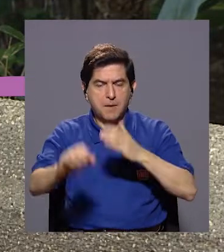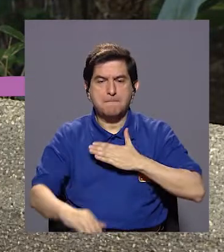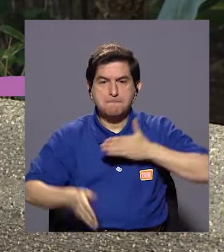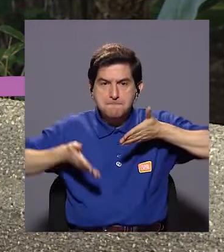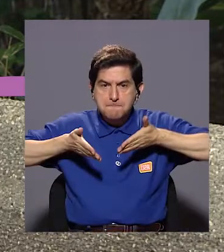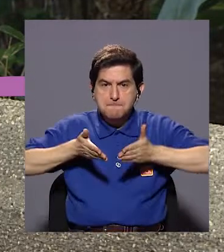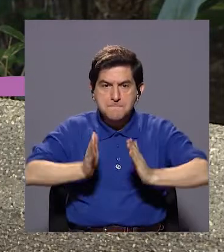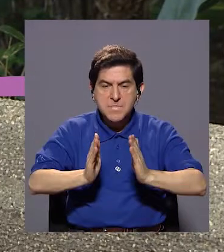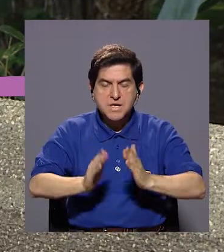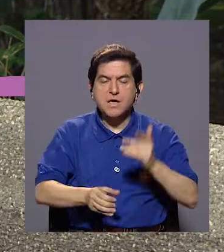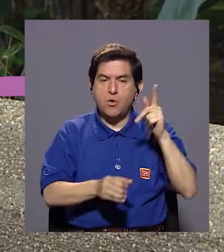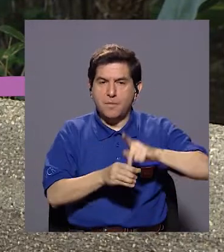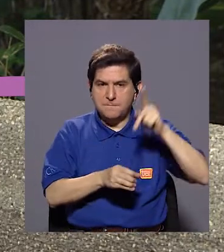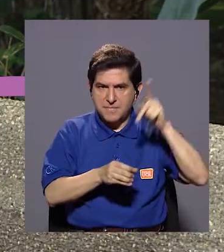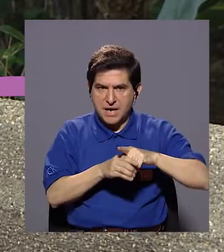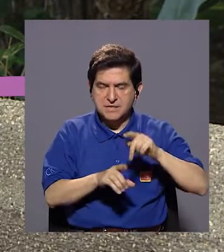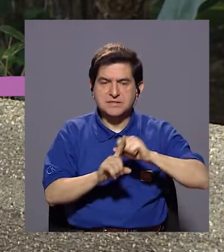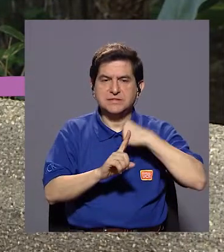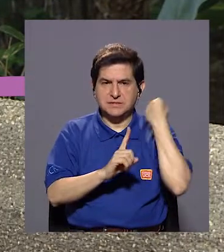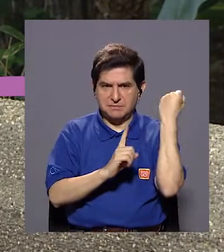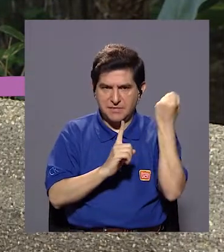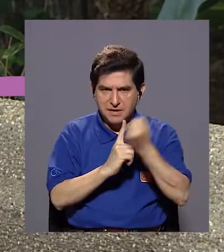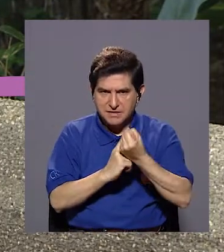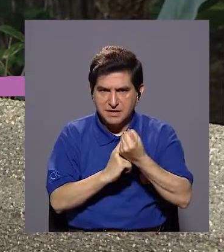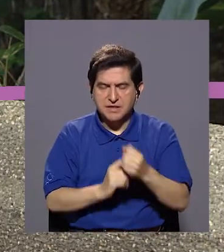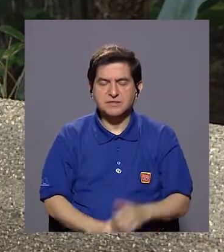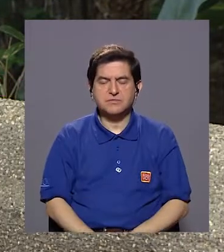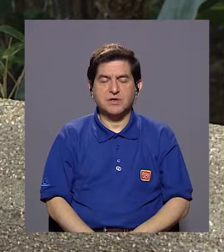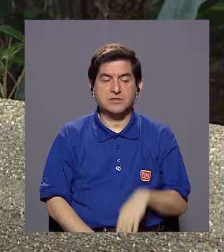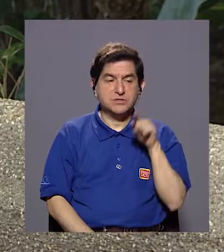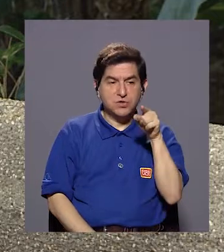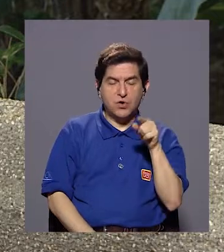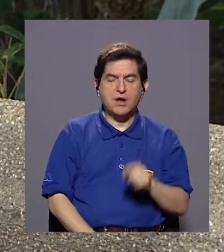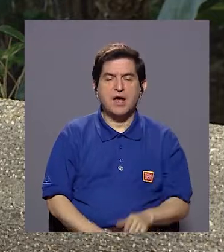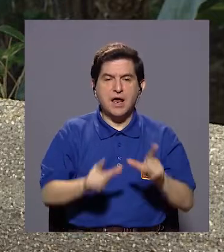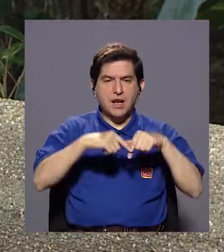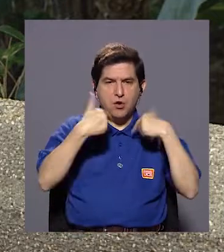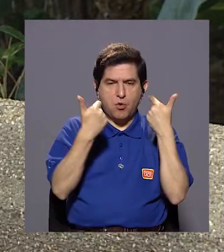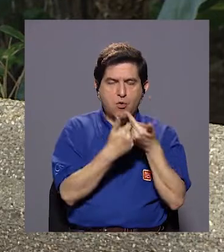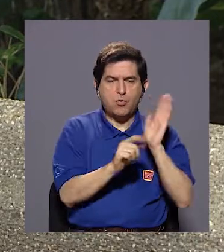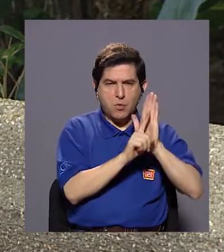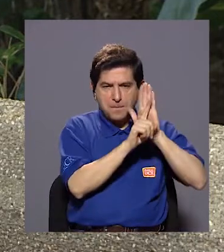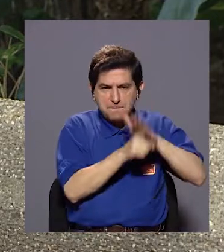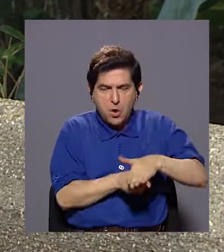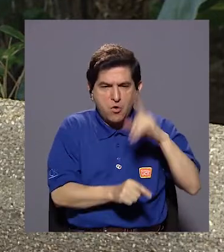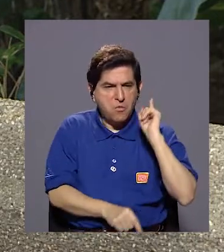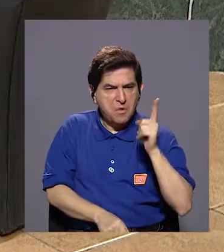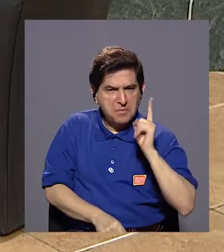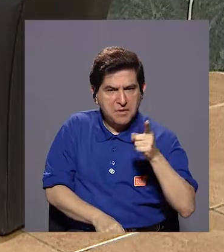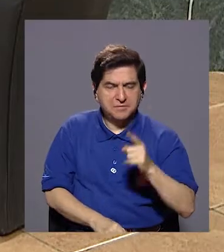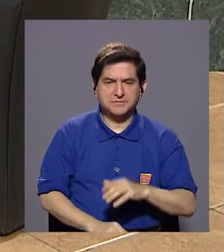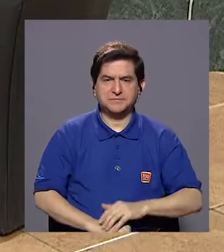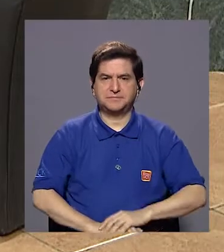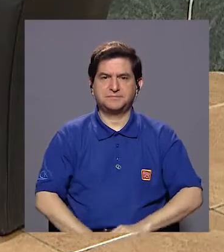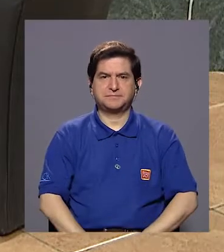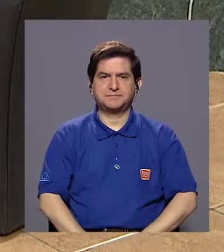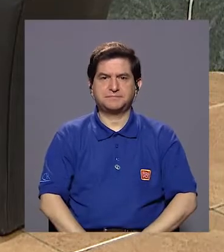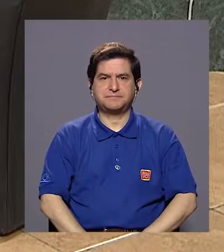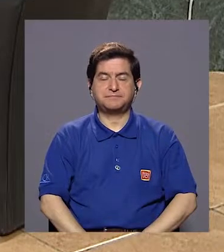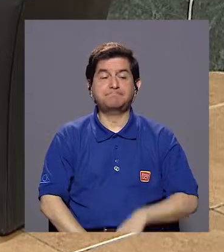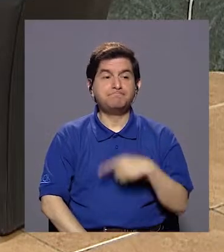que mi hijo es parte de, digamos, uh-huh, de esa, o es la persona o es parte de ese grupo que anda intimidando. Uh-huh. ¿Verdad?